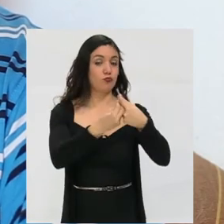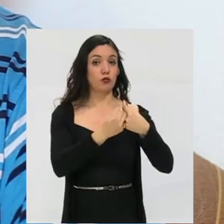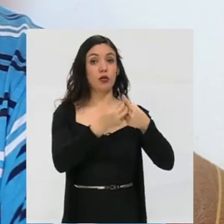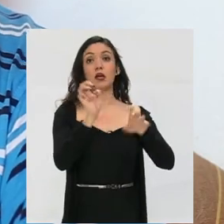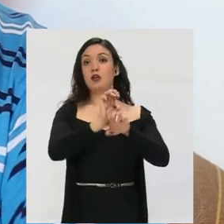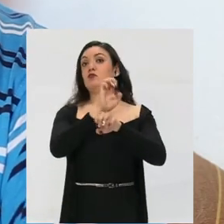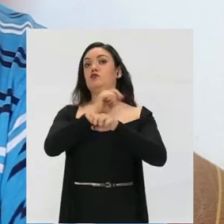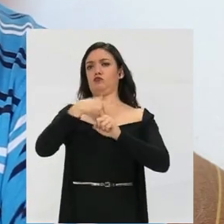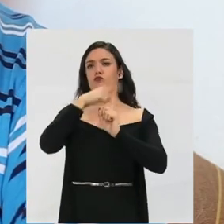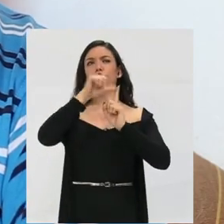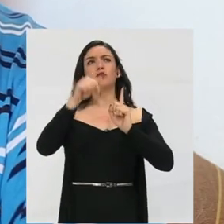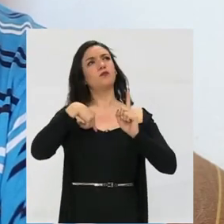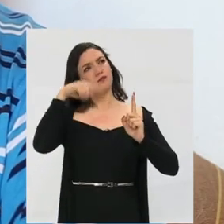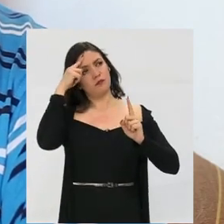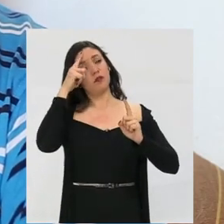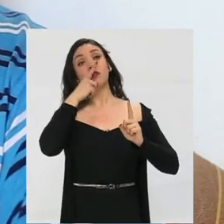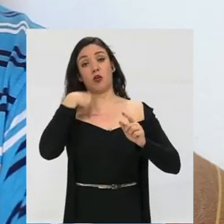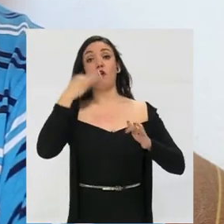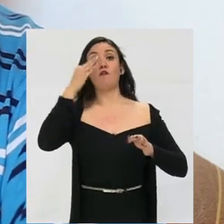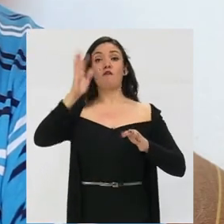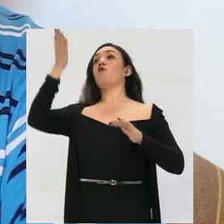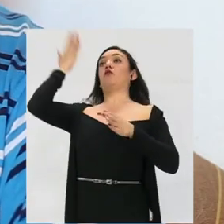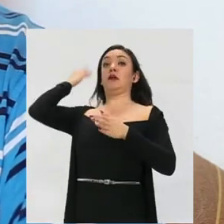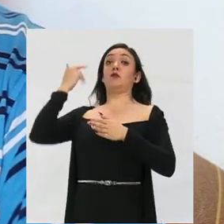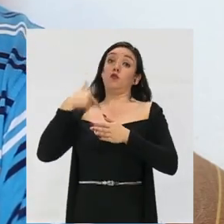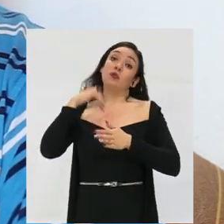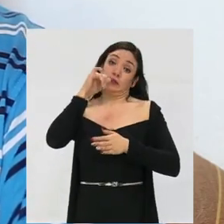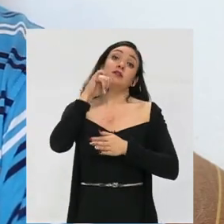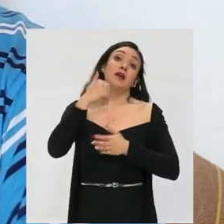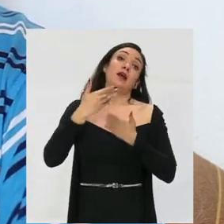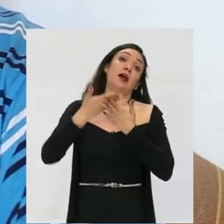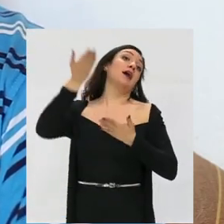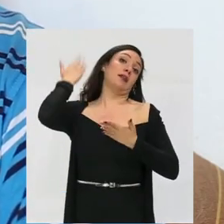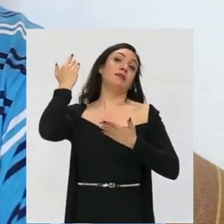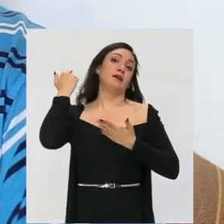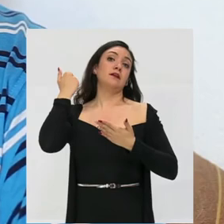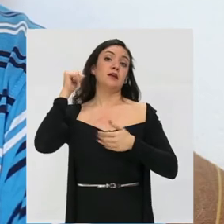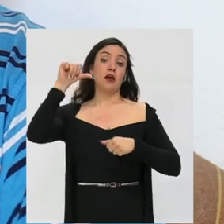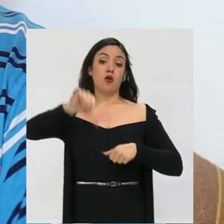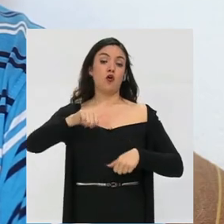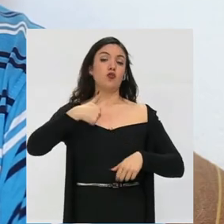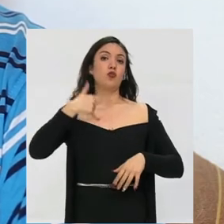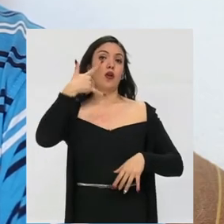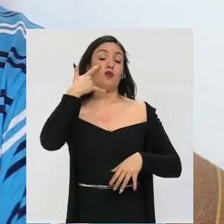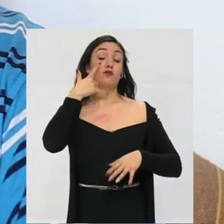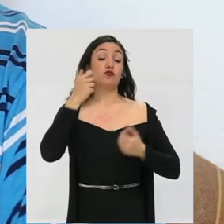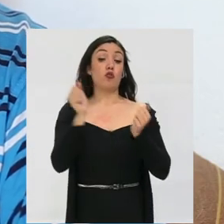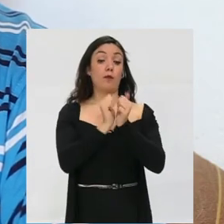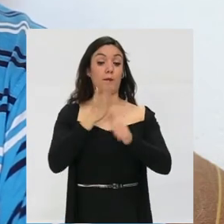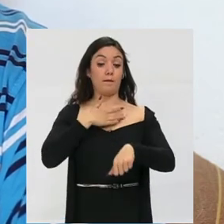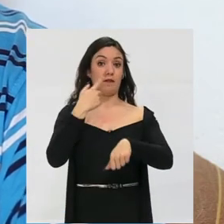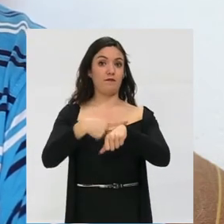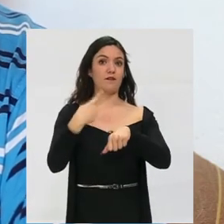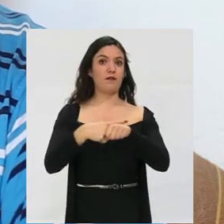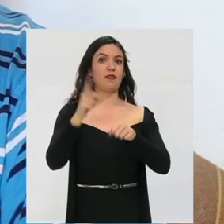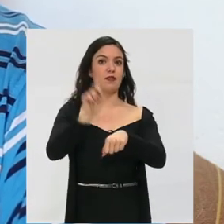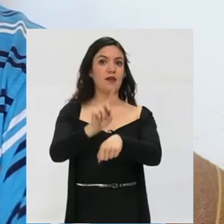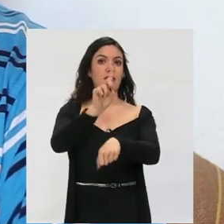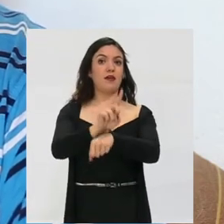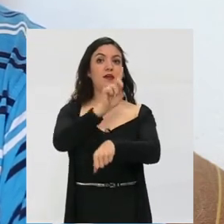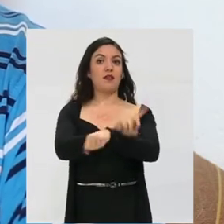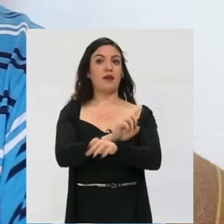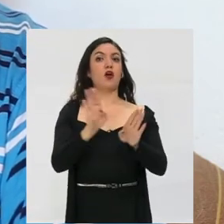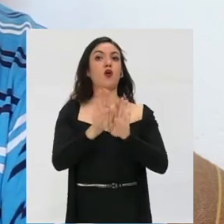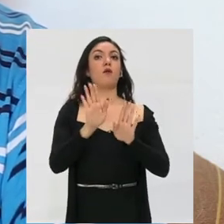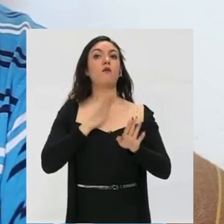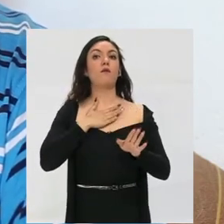persona adicta. El día de hoy yo me atrevo a decir que fui, porque en realidad lo fui, ¿verdad? El día de hoy lucho con mi enfermedad día